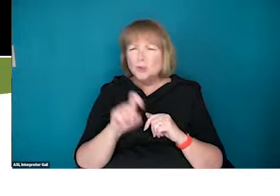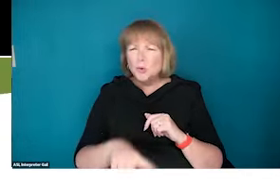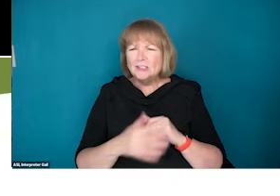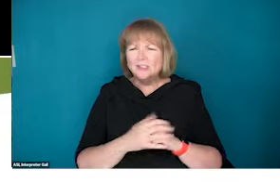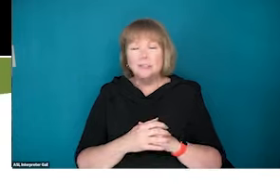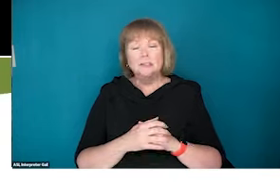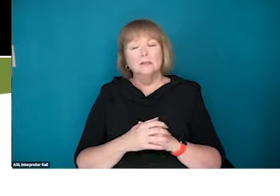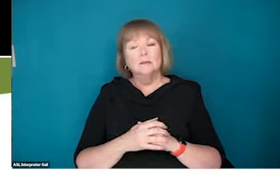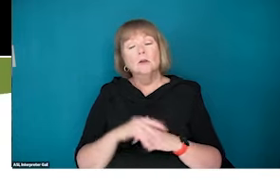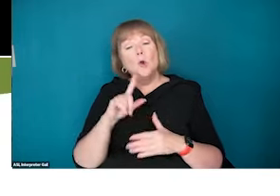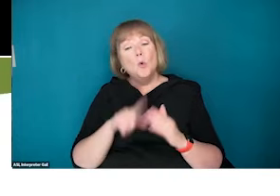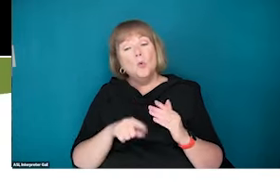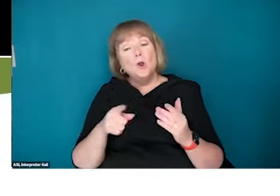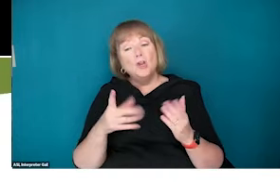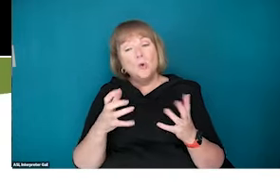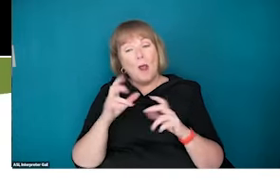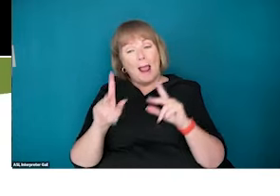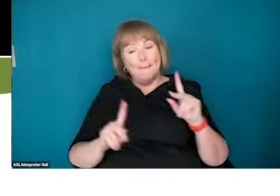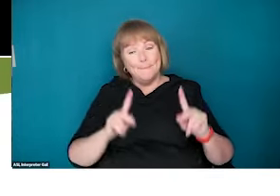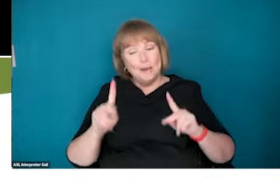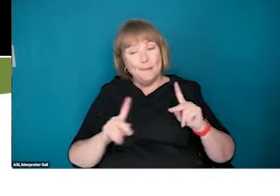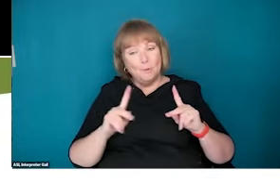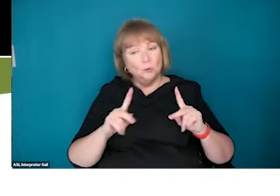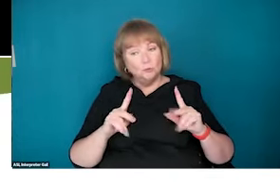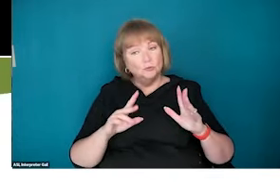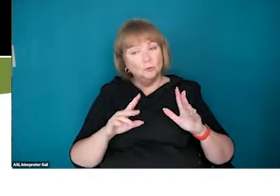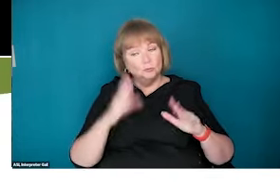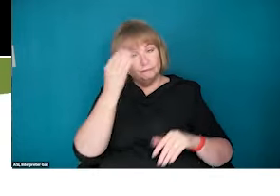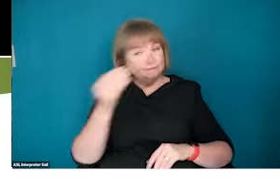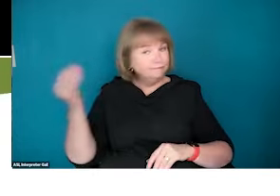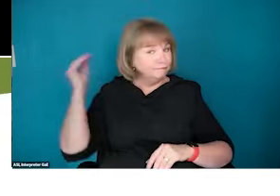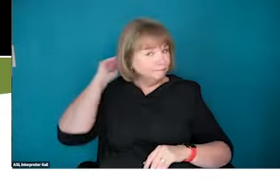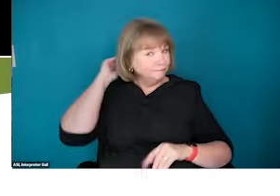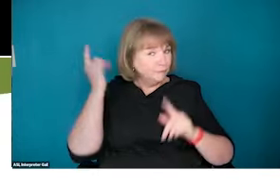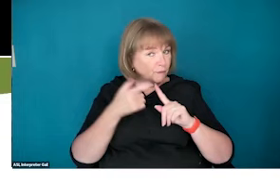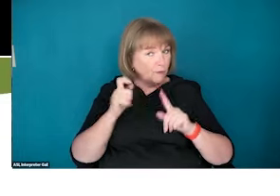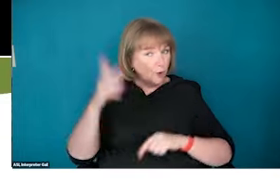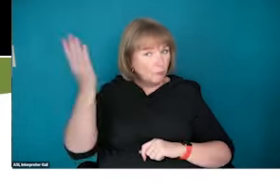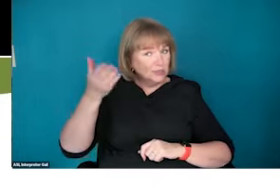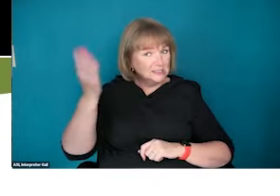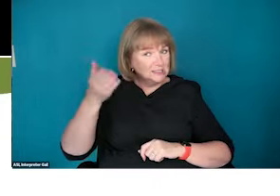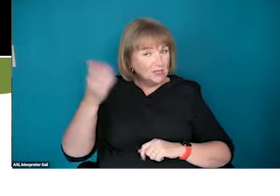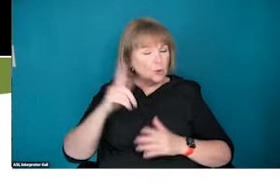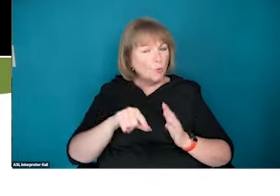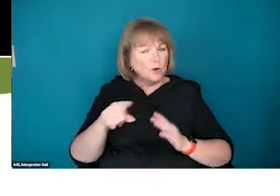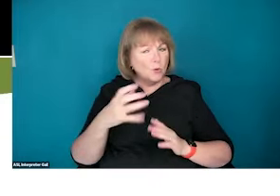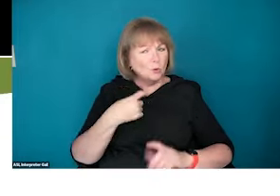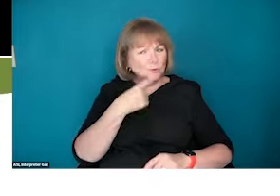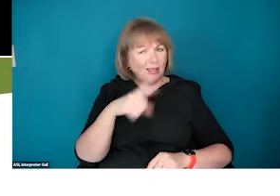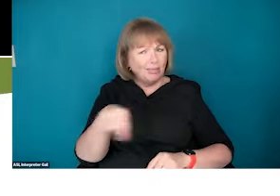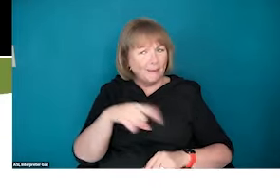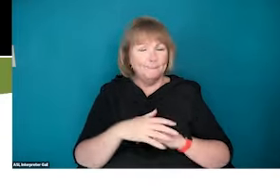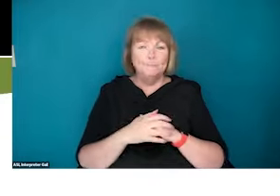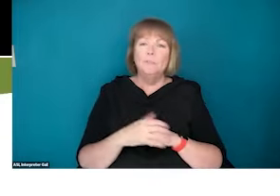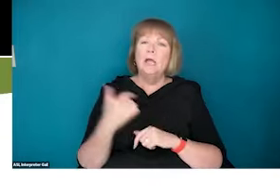quiero es que ustedes entiendan que muchos de nosotros, a medida de que crecemos, A medida de que hacemos nuestra transición a la